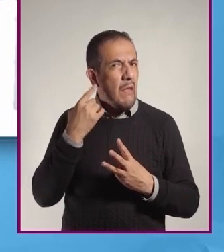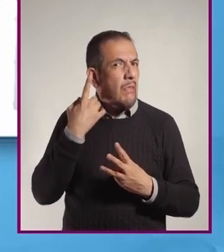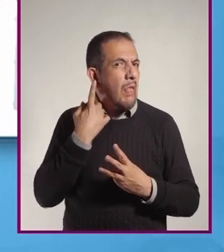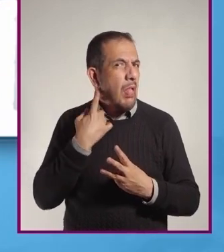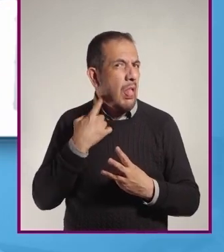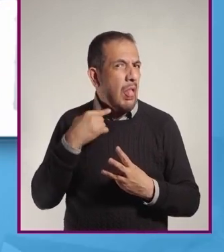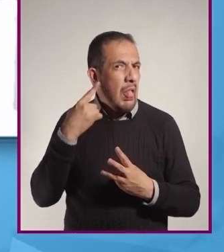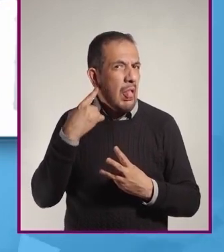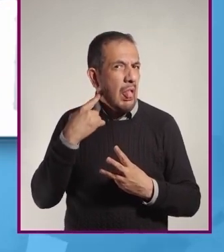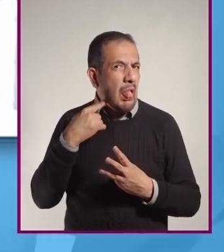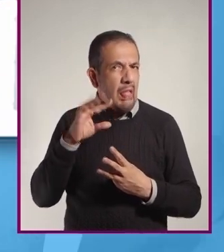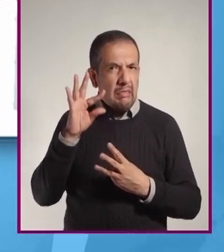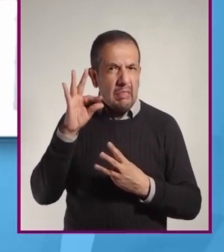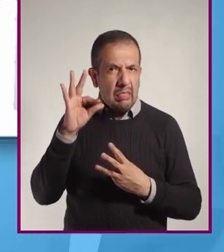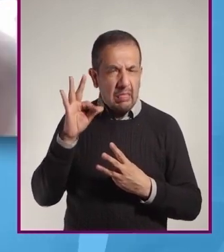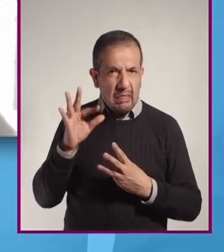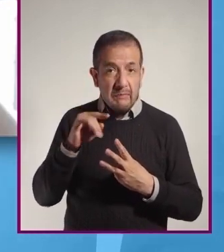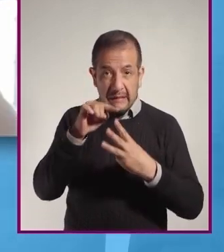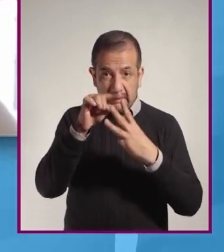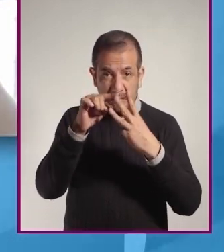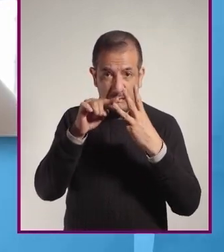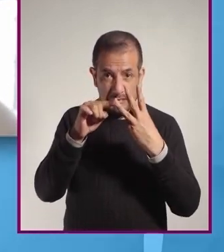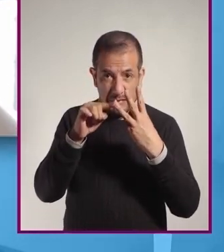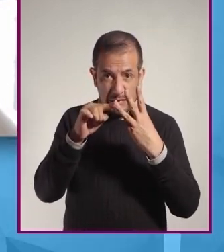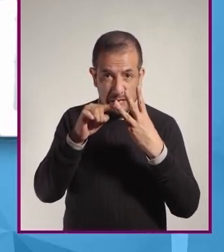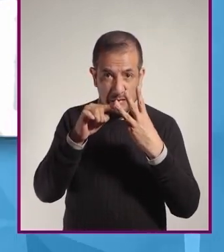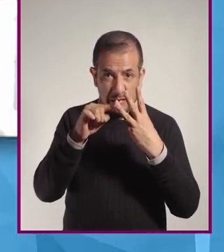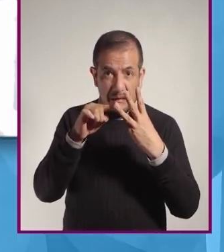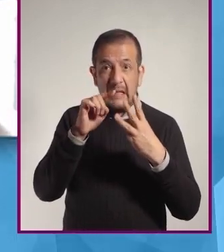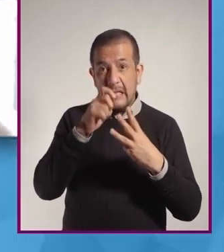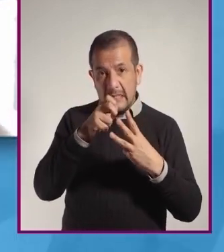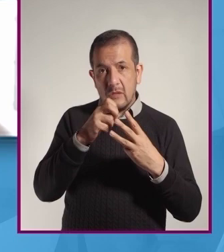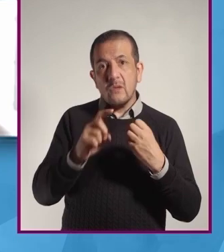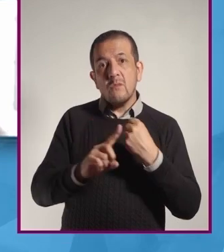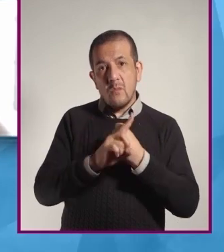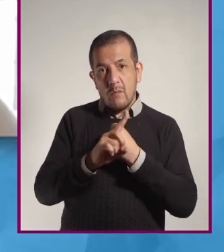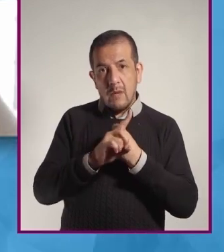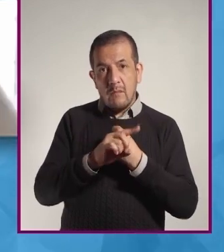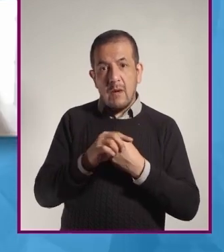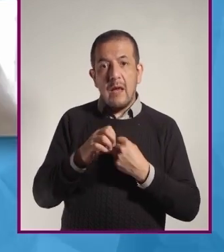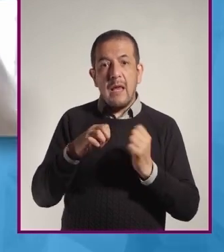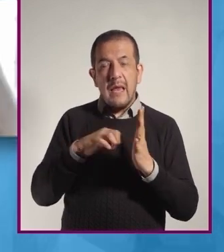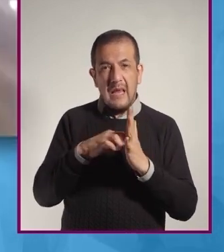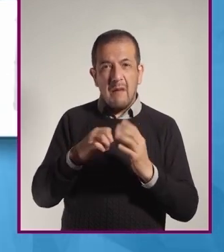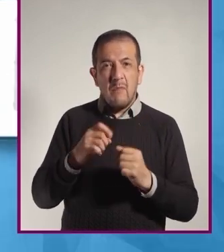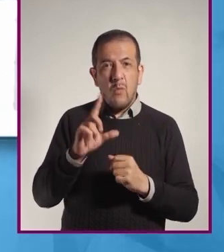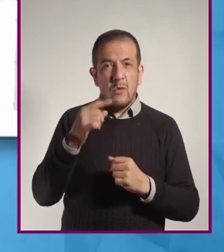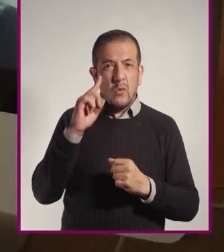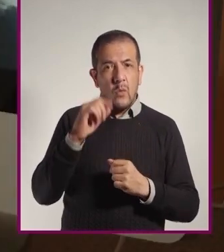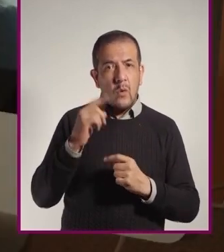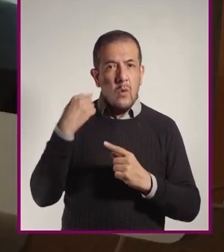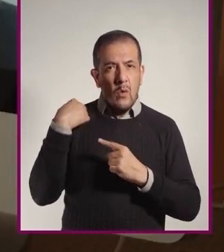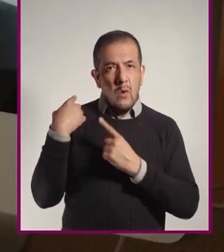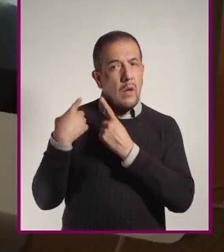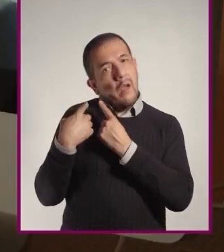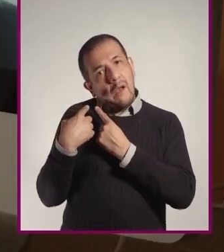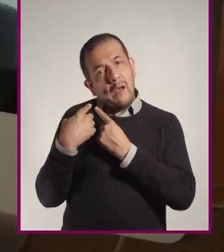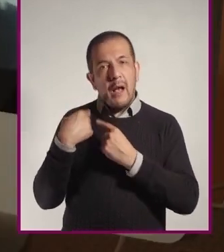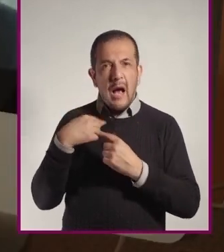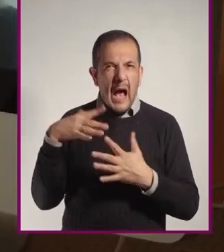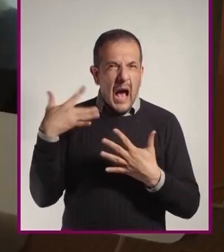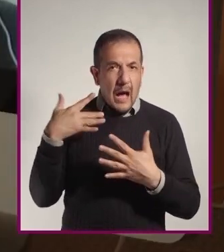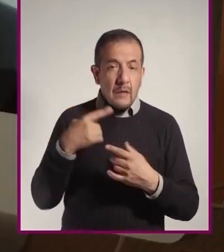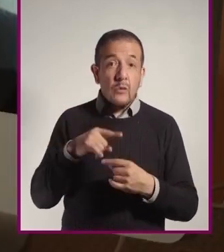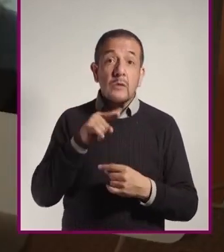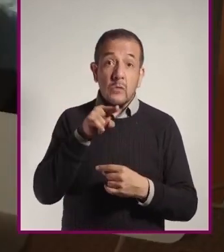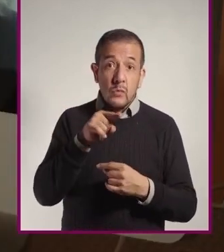oído. Entonces, todo eso es, si te mueves la oreja o el lóbulo de la oreja, te genera dolor. Entonces, lo mejor que tienes que